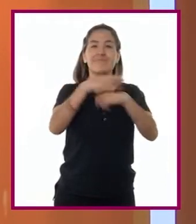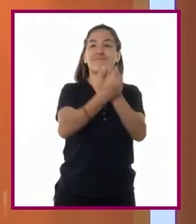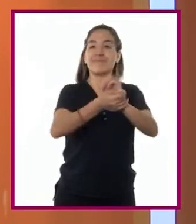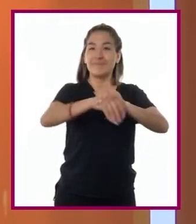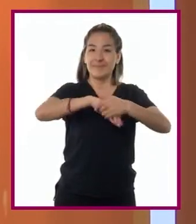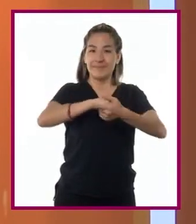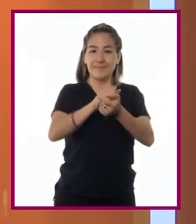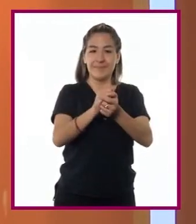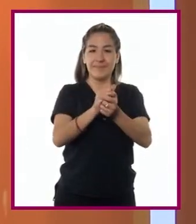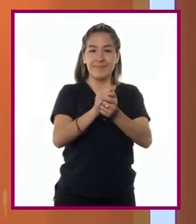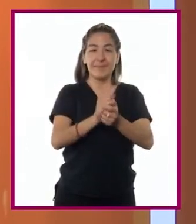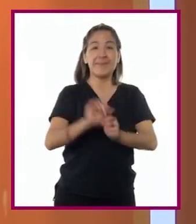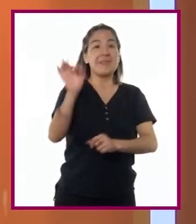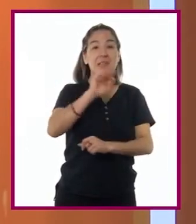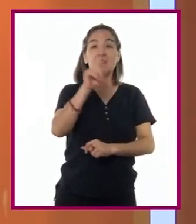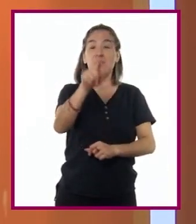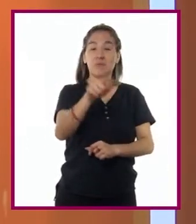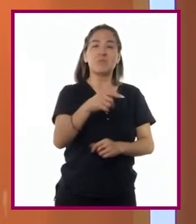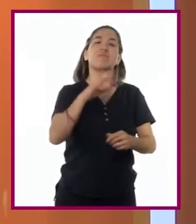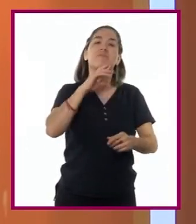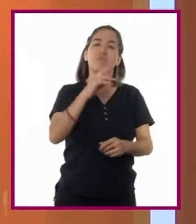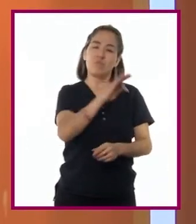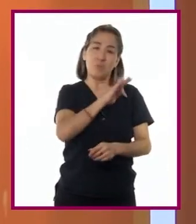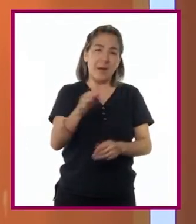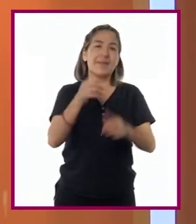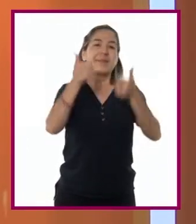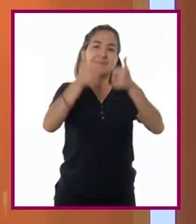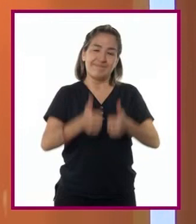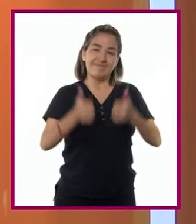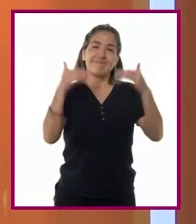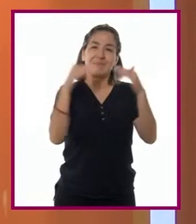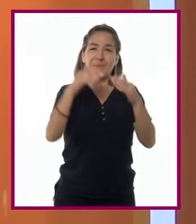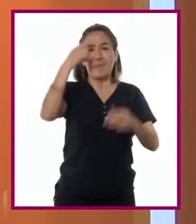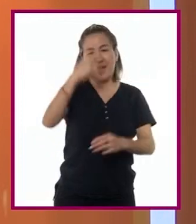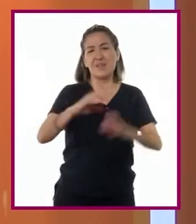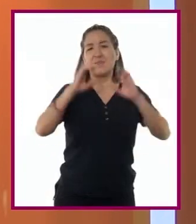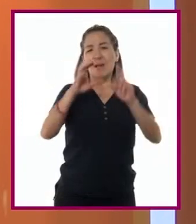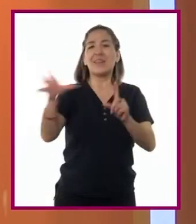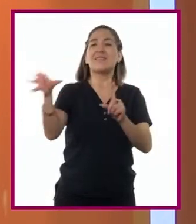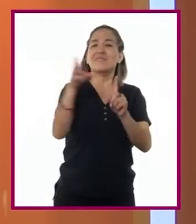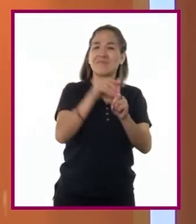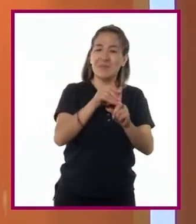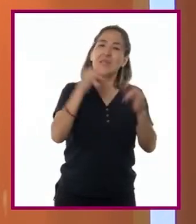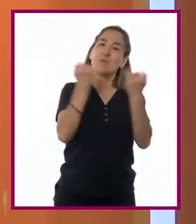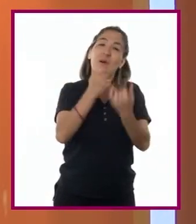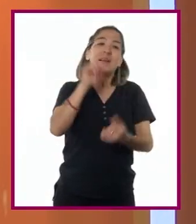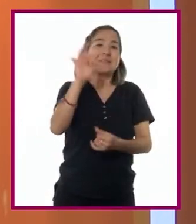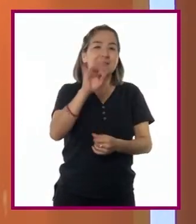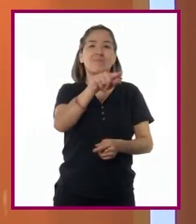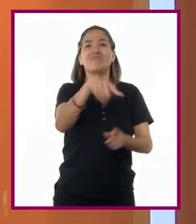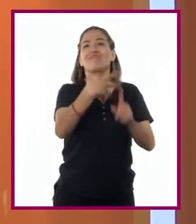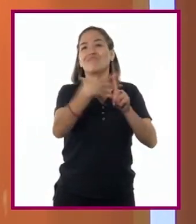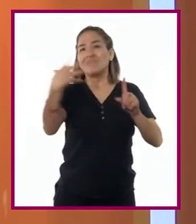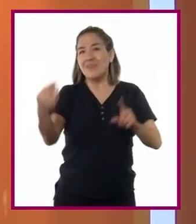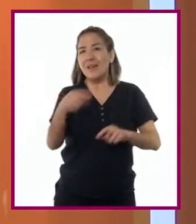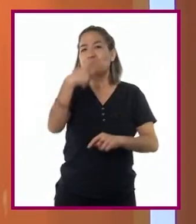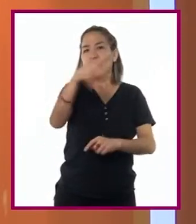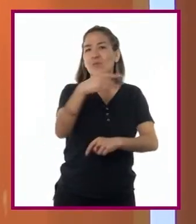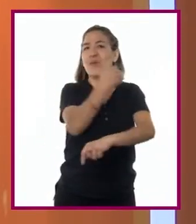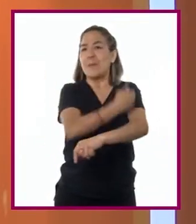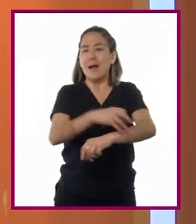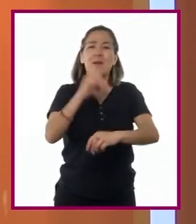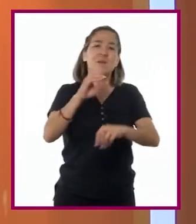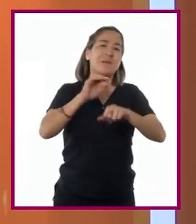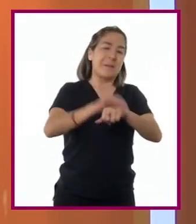manos y, si es posible, quedándose en casa para no contagiarse y al mismo tiempo no contagiar a sus seres queridos.